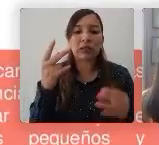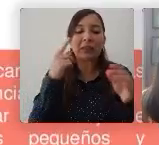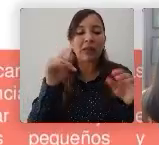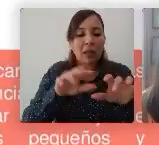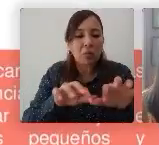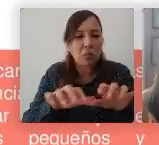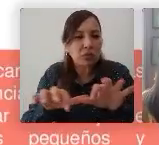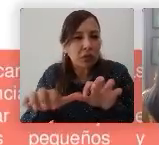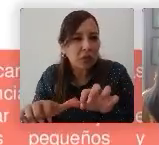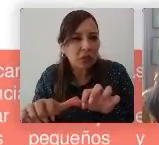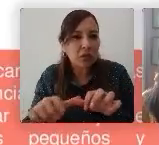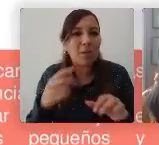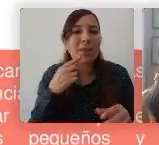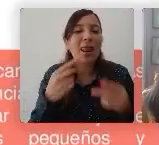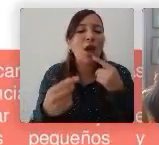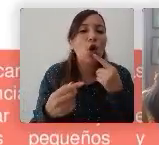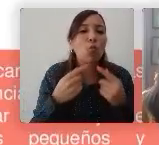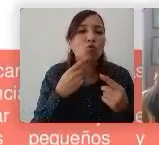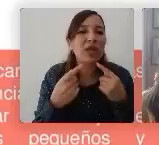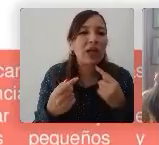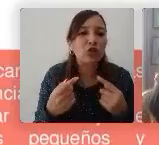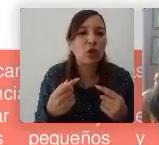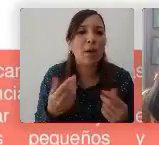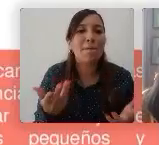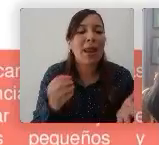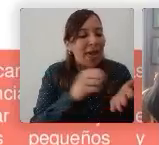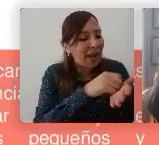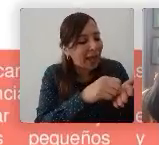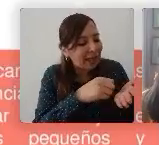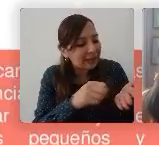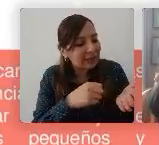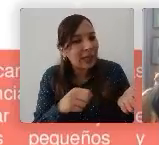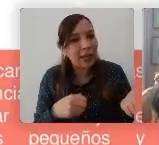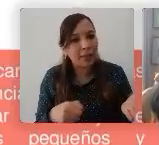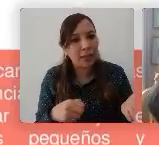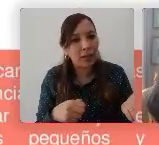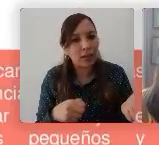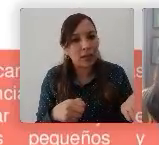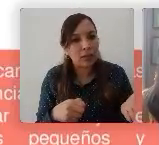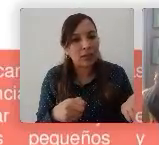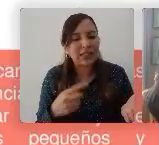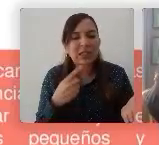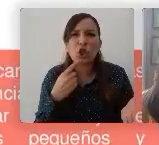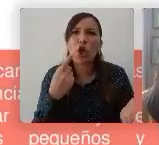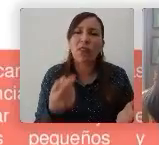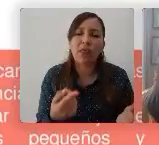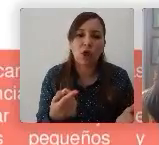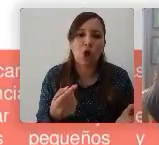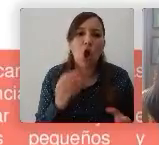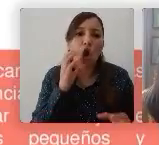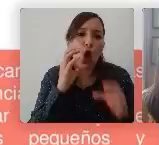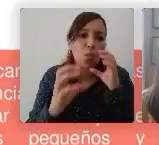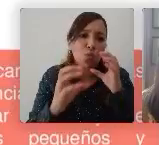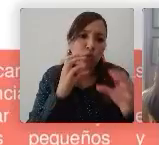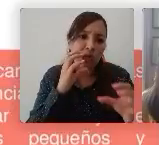para la comunicación para la reserva y cuando hablo de comunicación no me refiero únicamente a